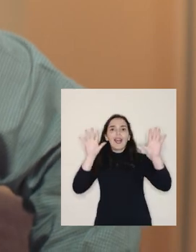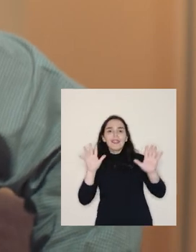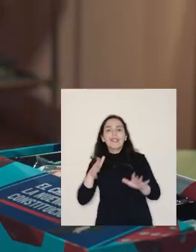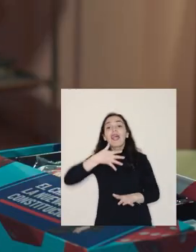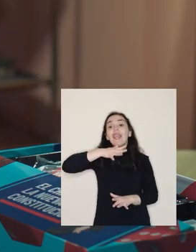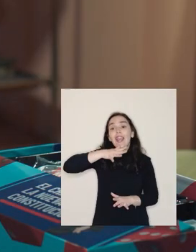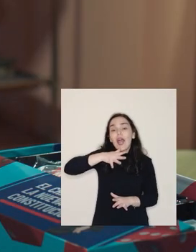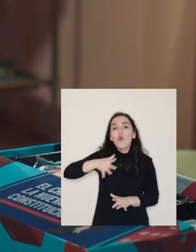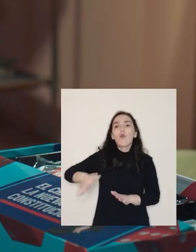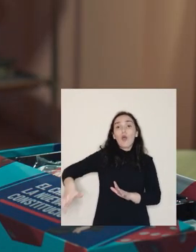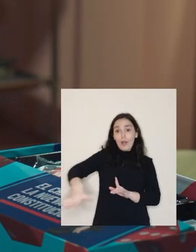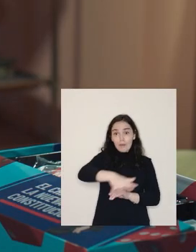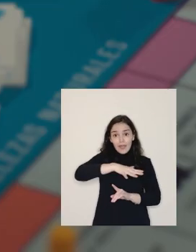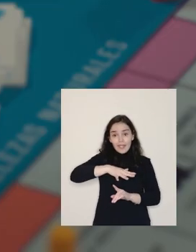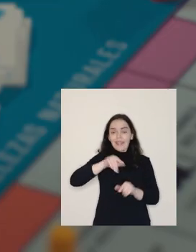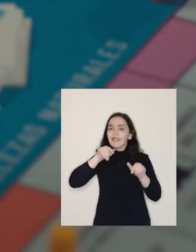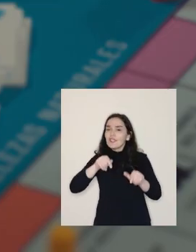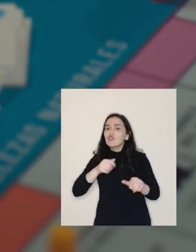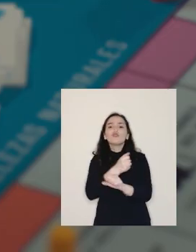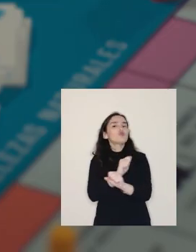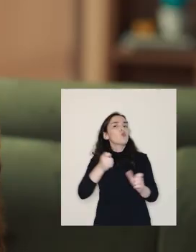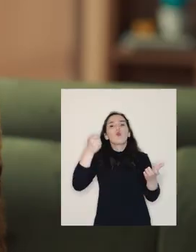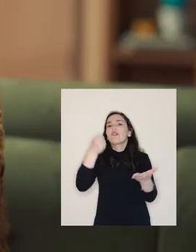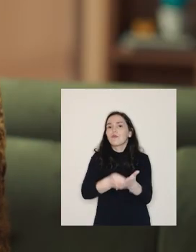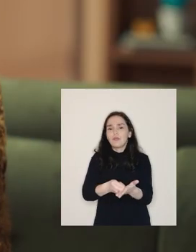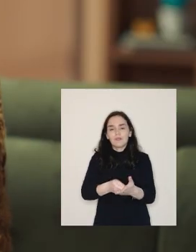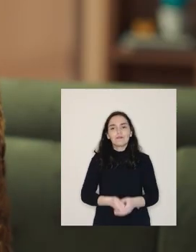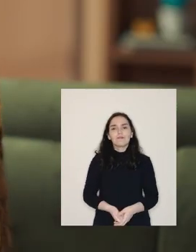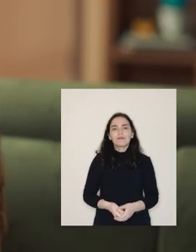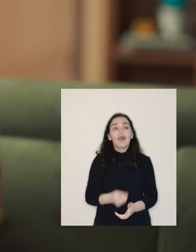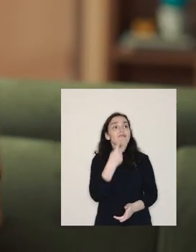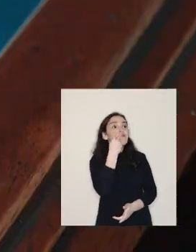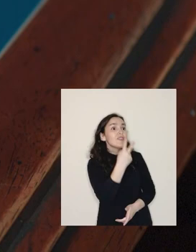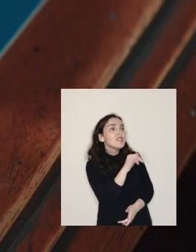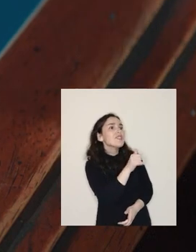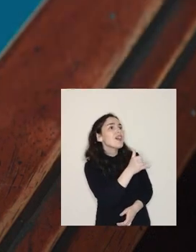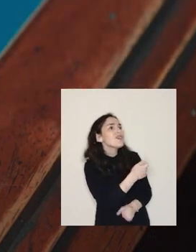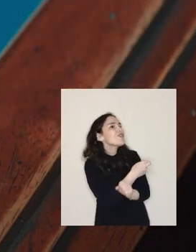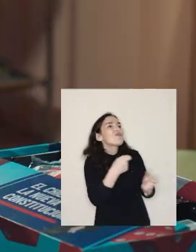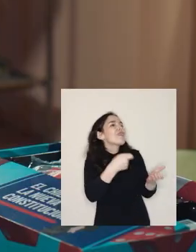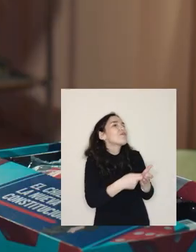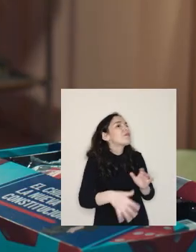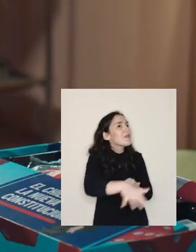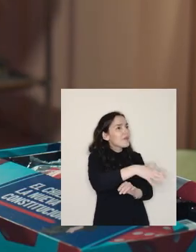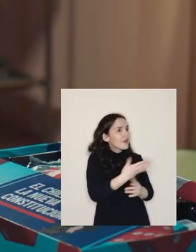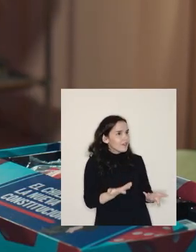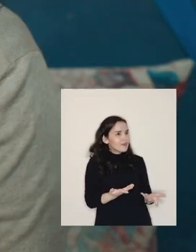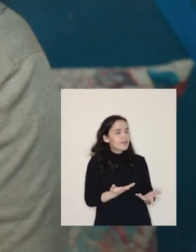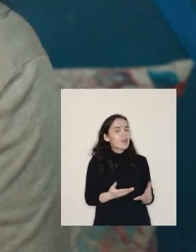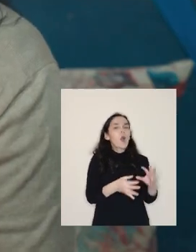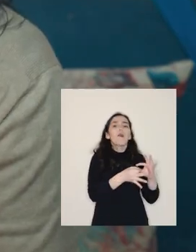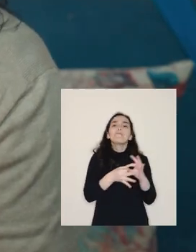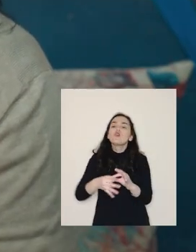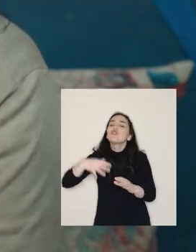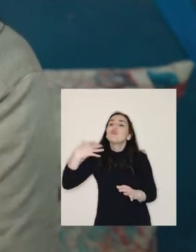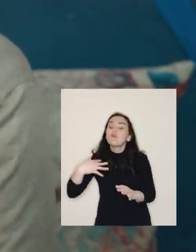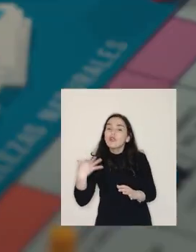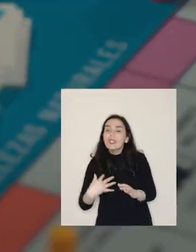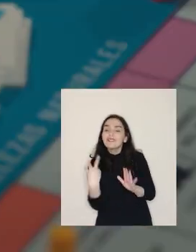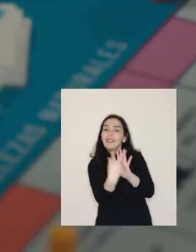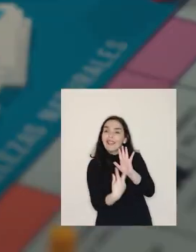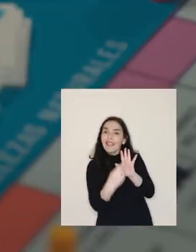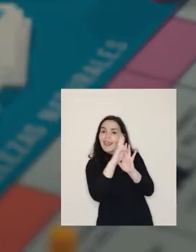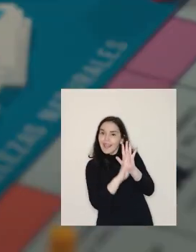aire, el agua o una playa, no pueden ser comprados. ¿Viste, Yaya? No te puedes comprar la playa. Por eso es